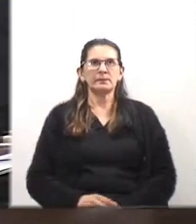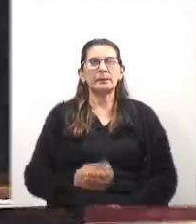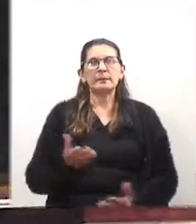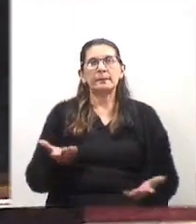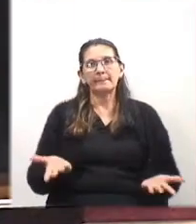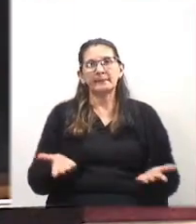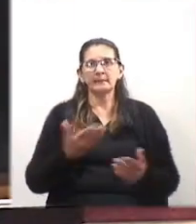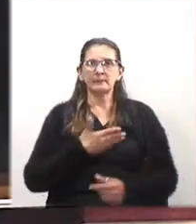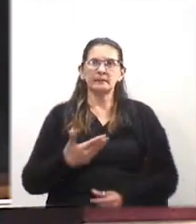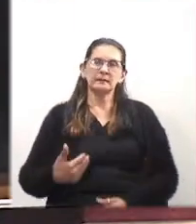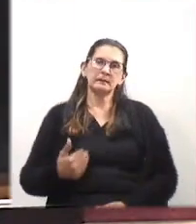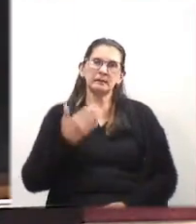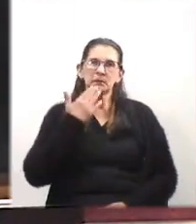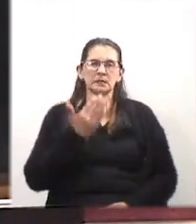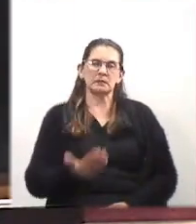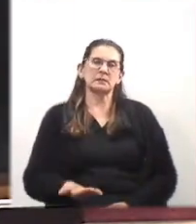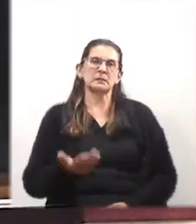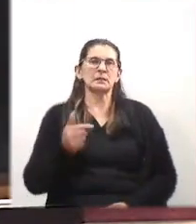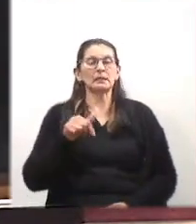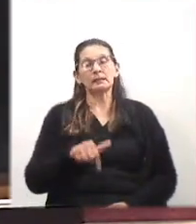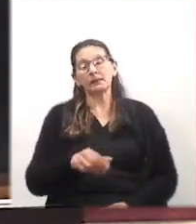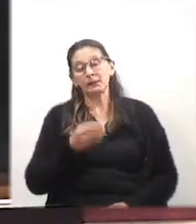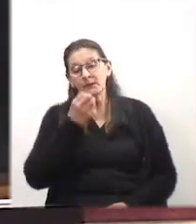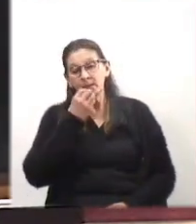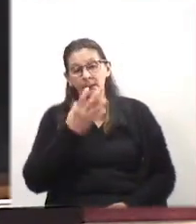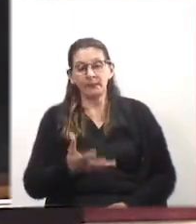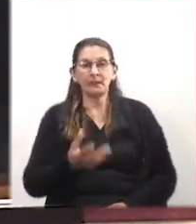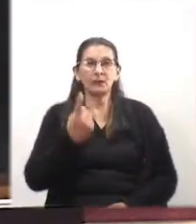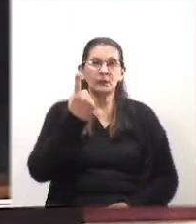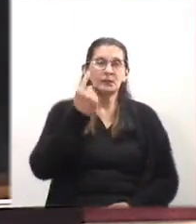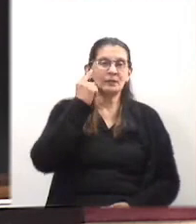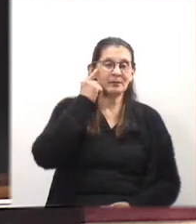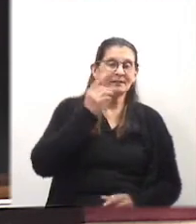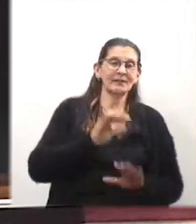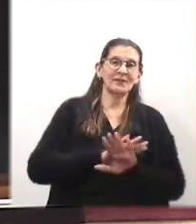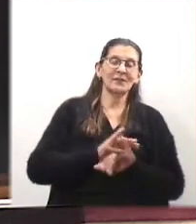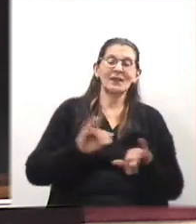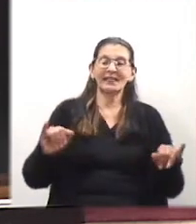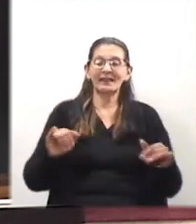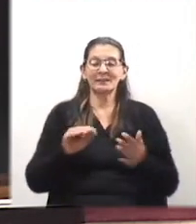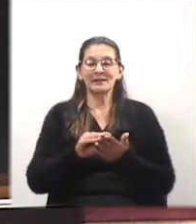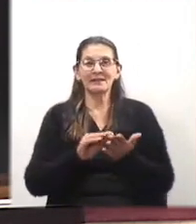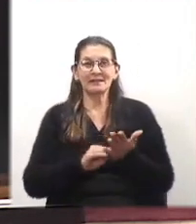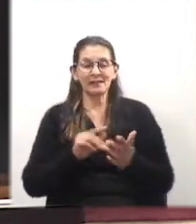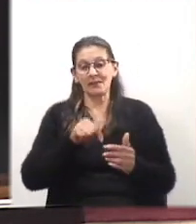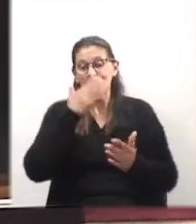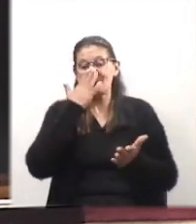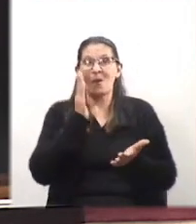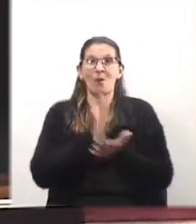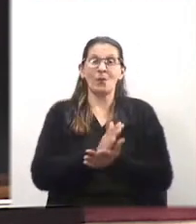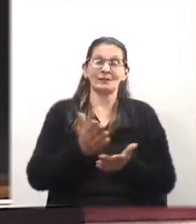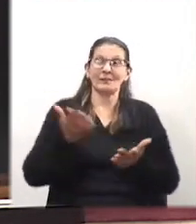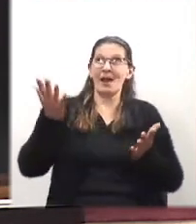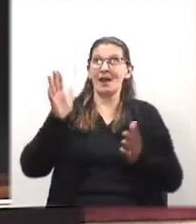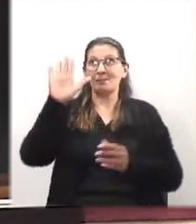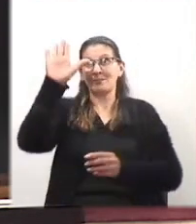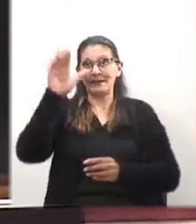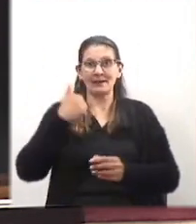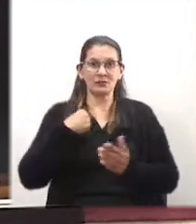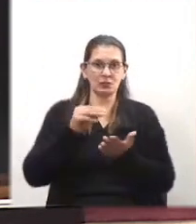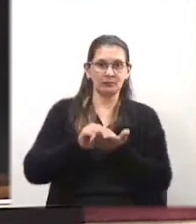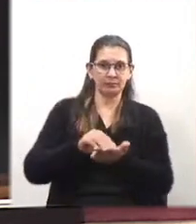Bueno, presidente, muchas gracias. Está bueno esto cuando uno piensa que va a cerrar la lista de oradores y te jopean a último momento y hablamos con coordinación, pero